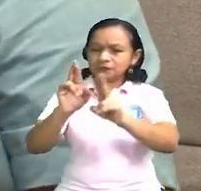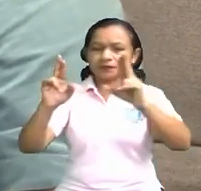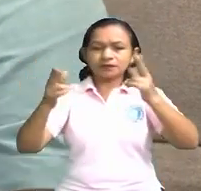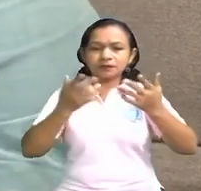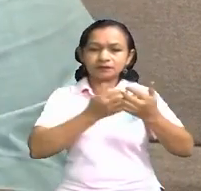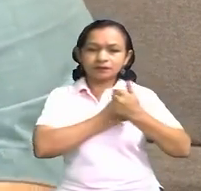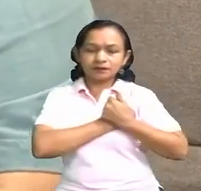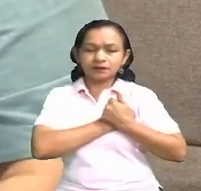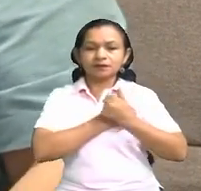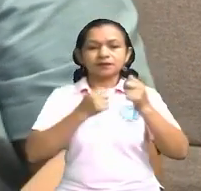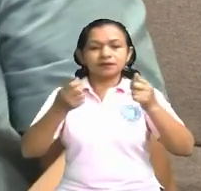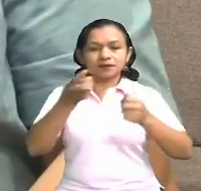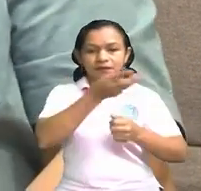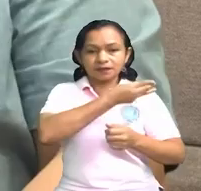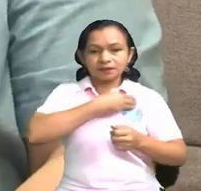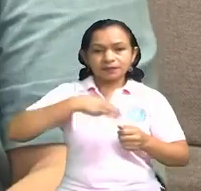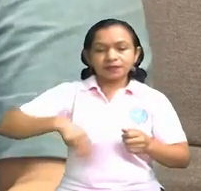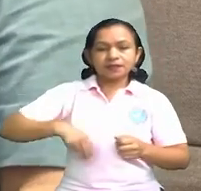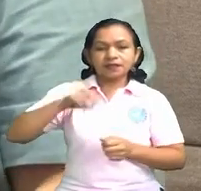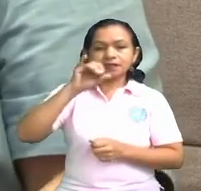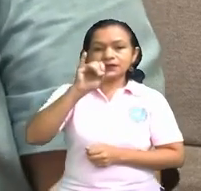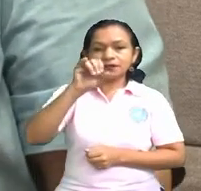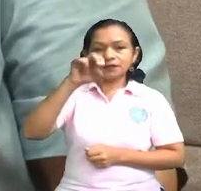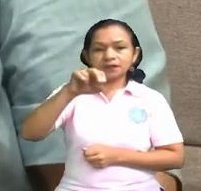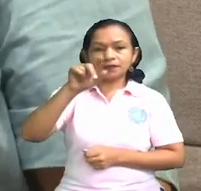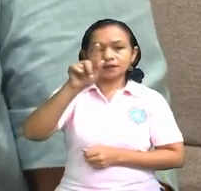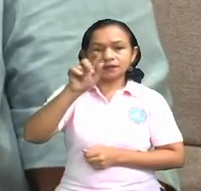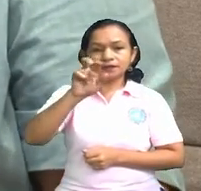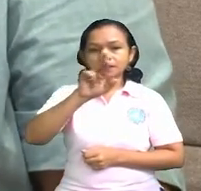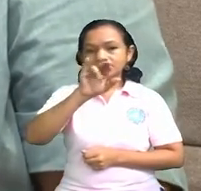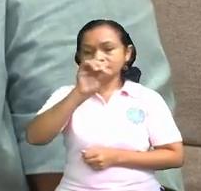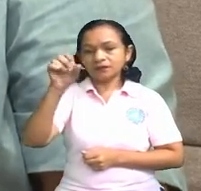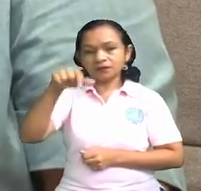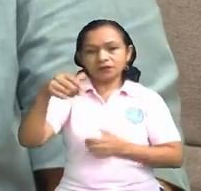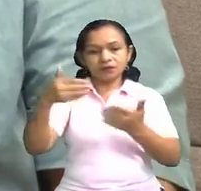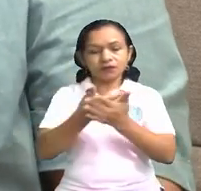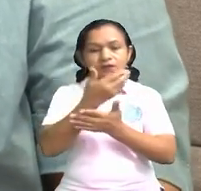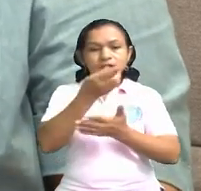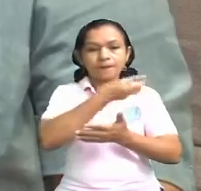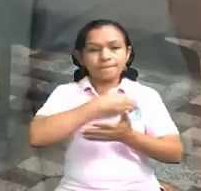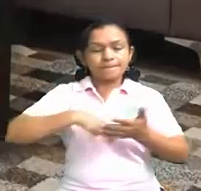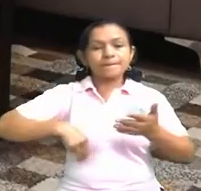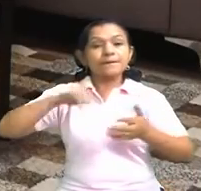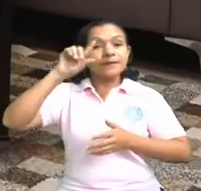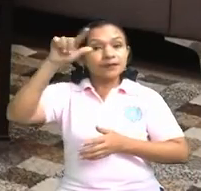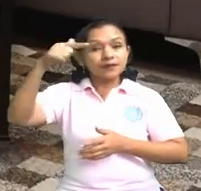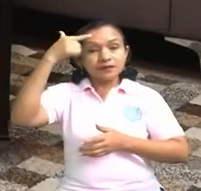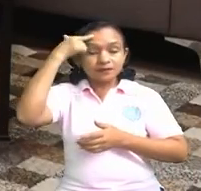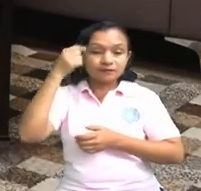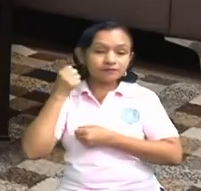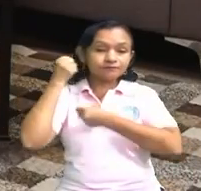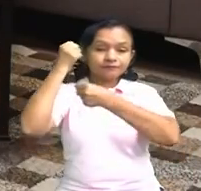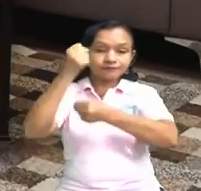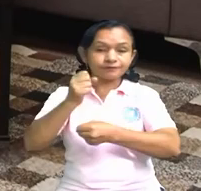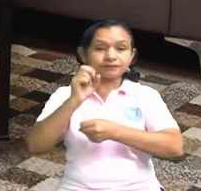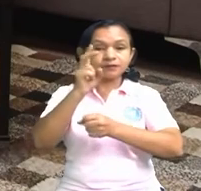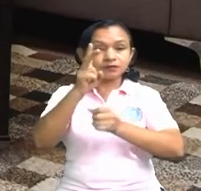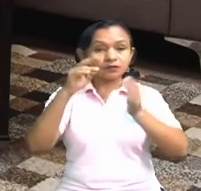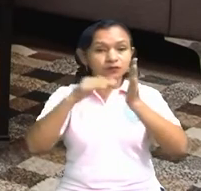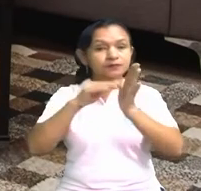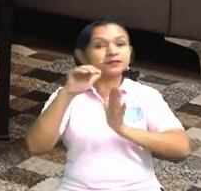fue el Ministerio del Interior y hoy Ministerio de Gobernación, que lo refundamos en el